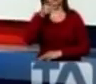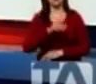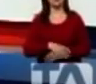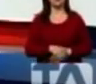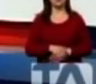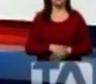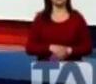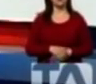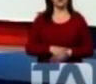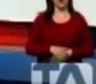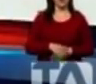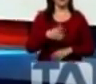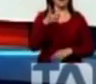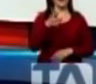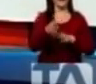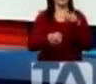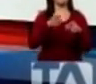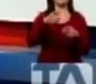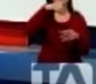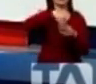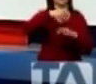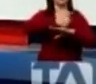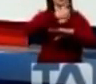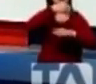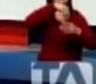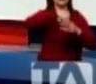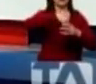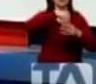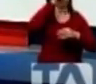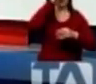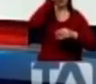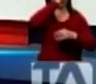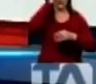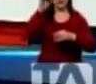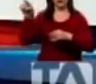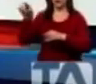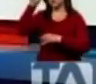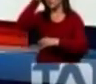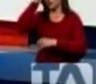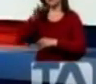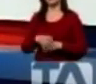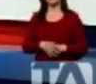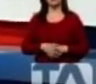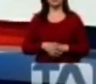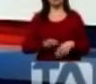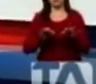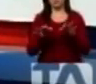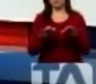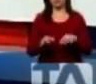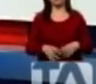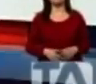salud señalan que han cumplido con atender el requerimiento de los que se sienten afectados, quienes ya presentaron la denuncia del caso en la fiscalía.